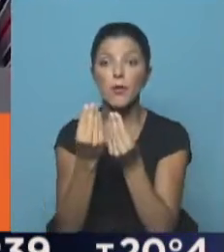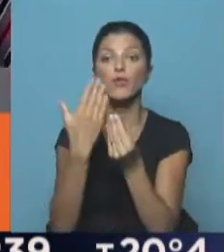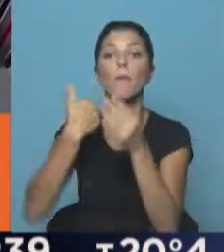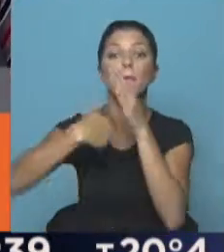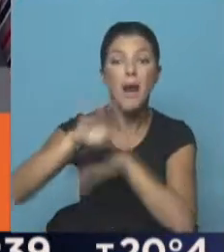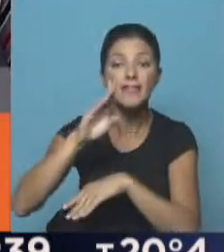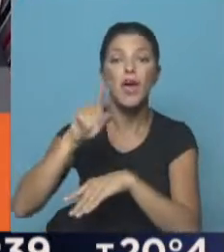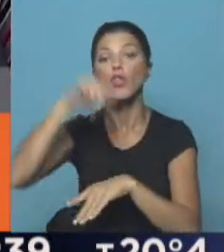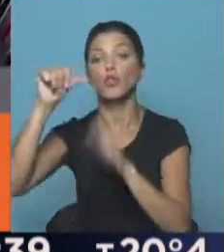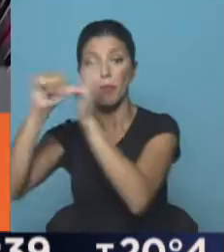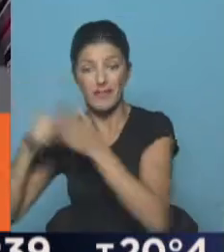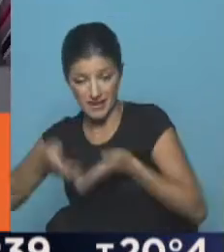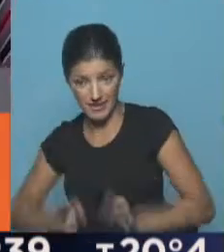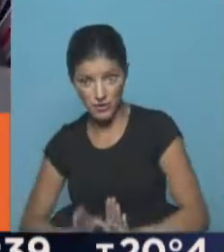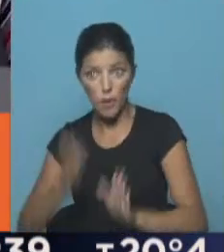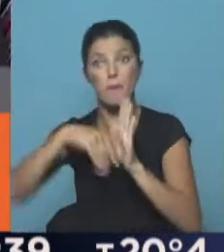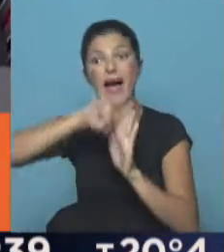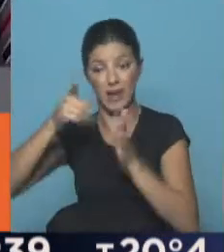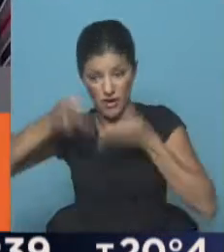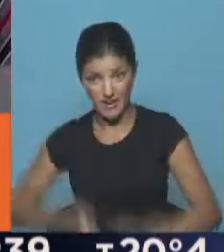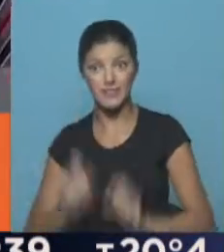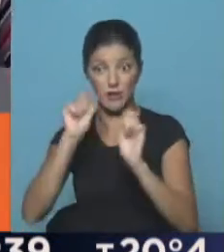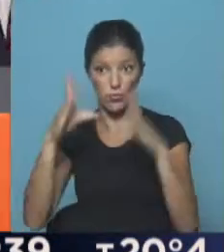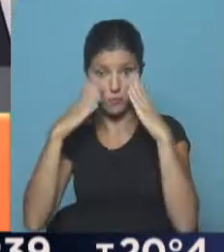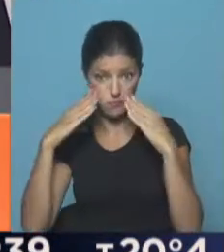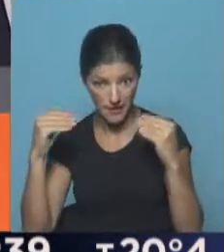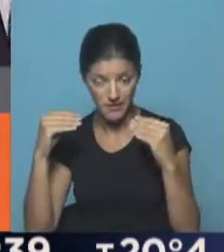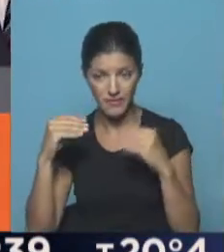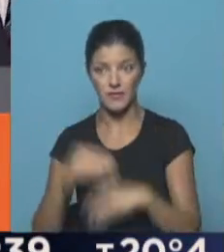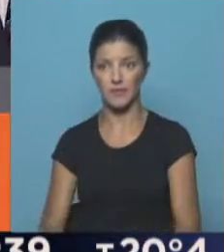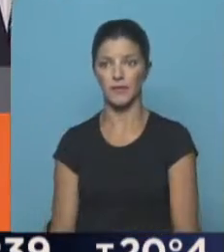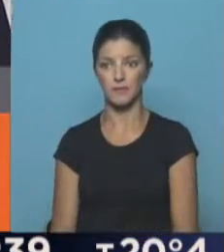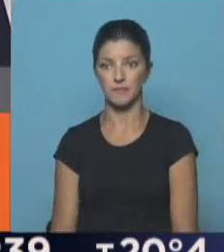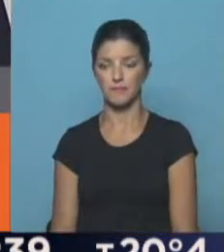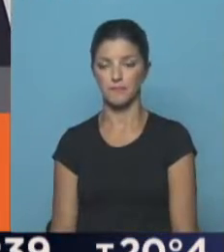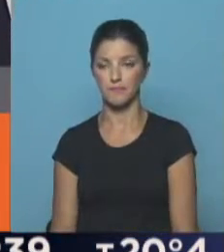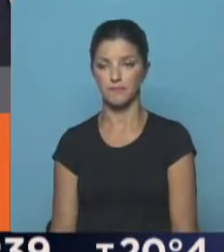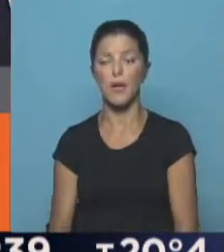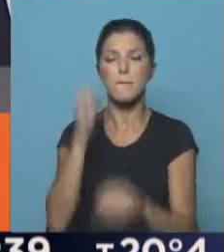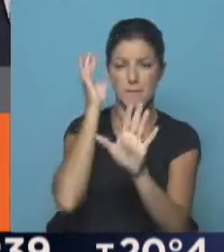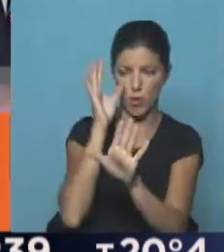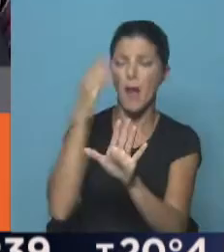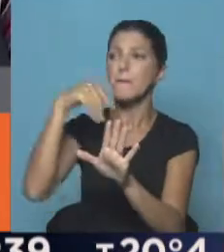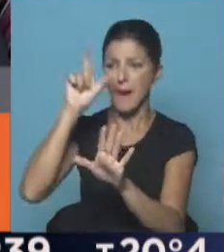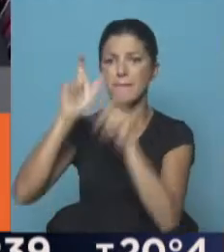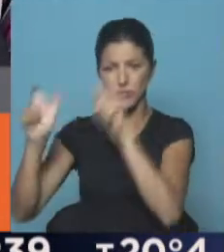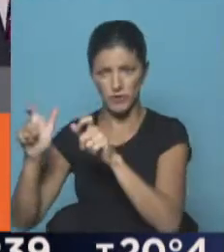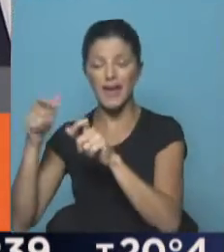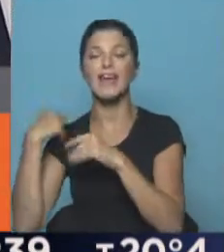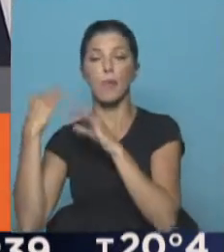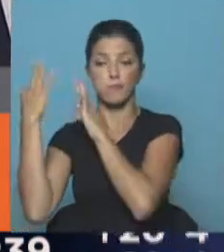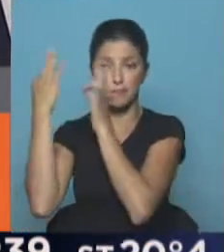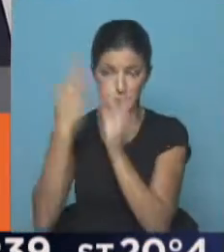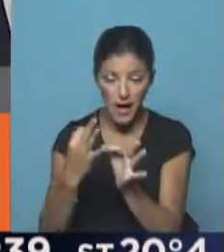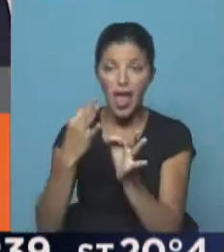de los últimos años. Perdón, más inmigrantes que emigrantes. Sí. Es decir, más gente que ha ido a Holanda y se ha adaptado